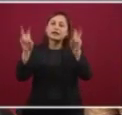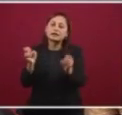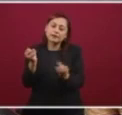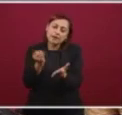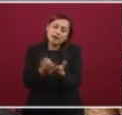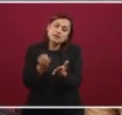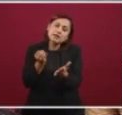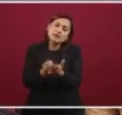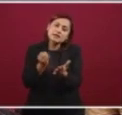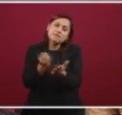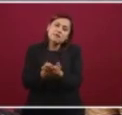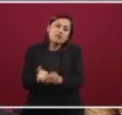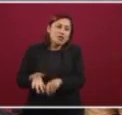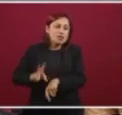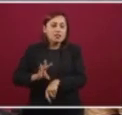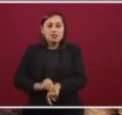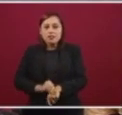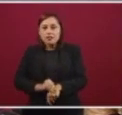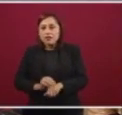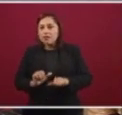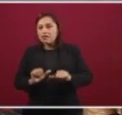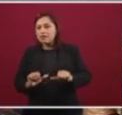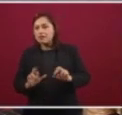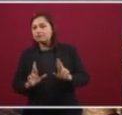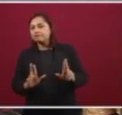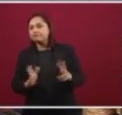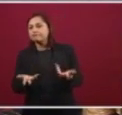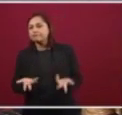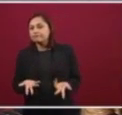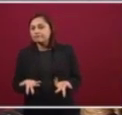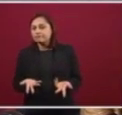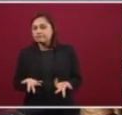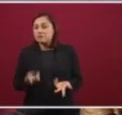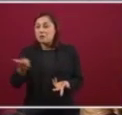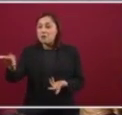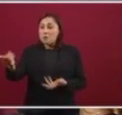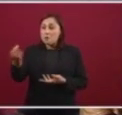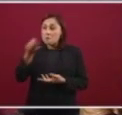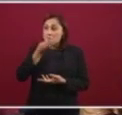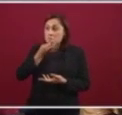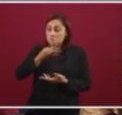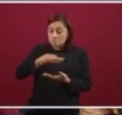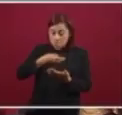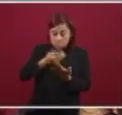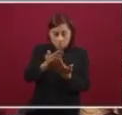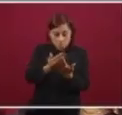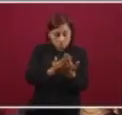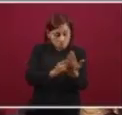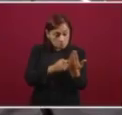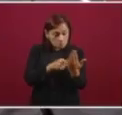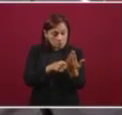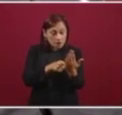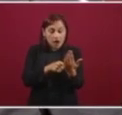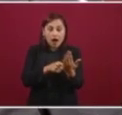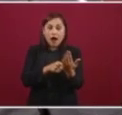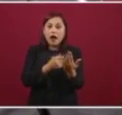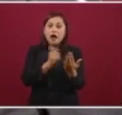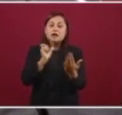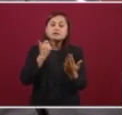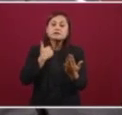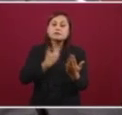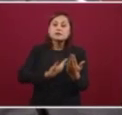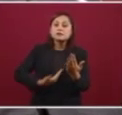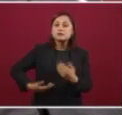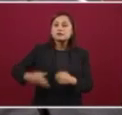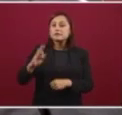¿cómo se condonaban los impuestos? Solo se pudo de Calderón para acá.